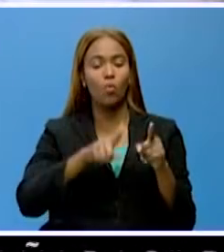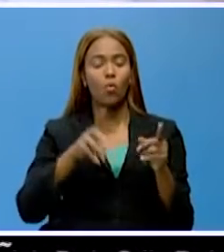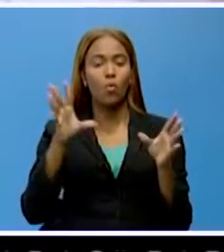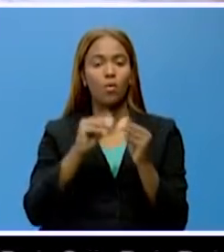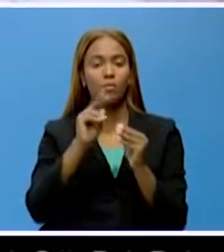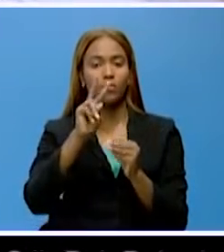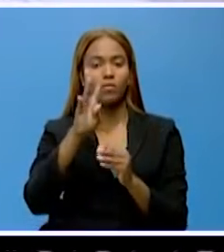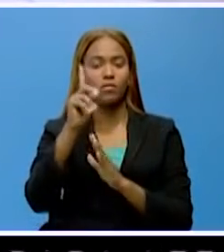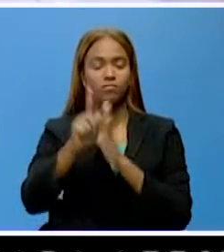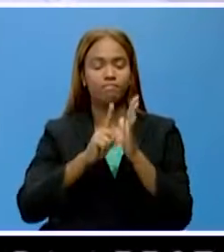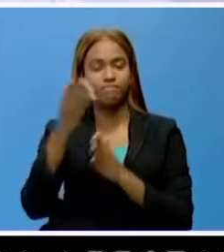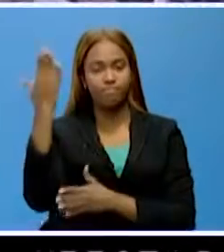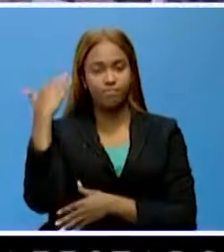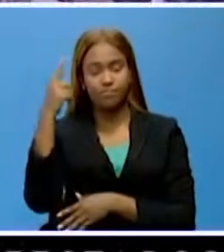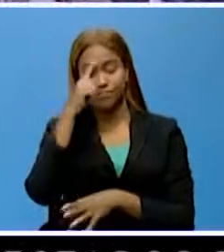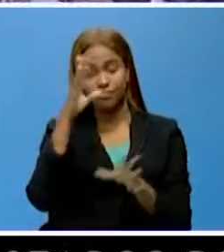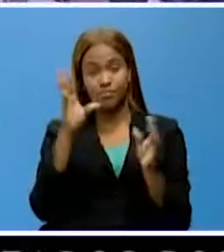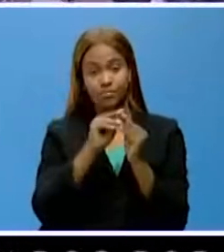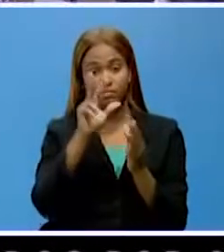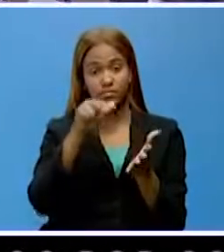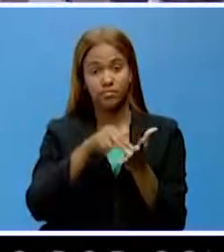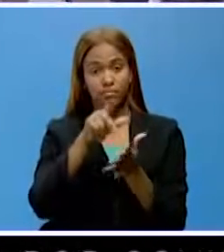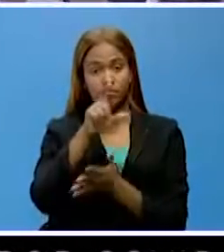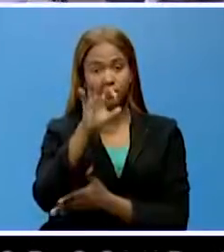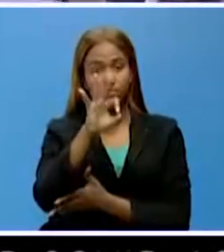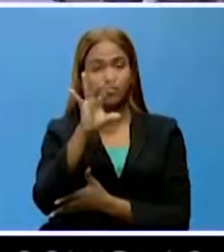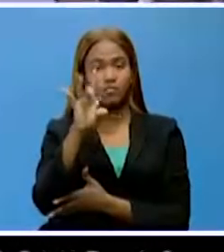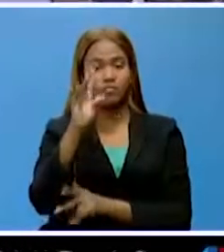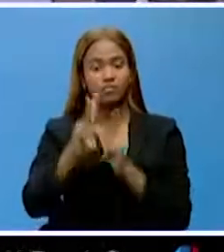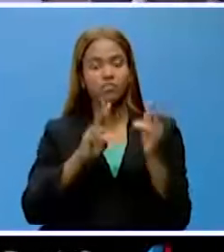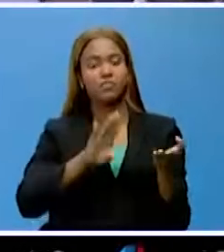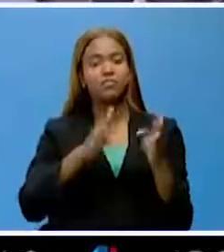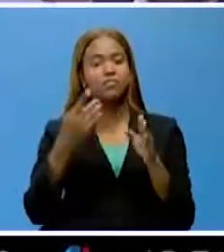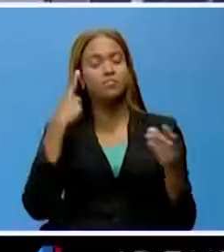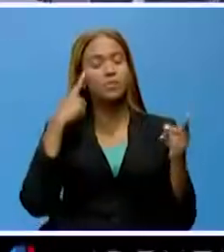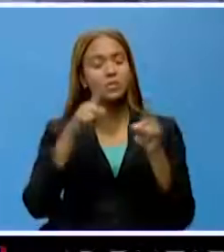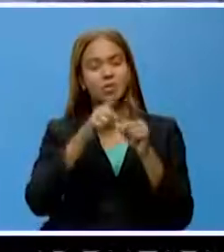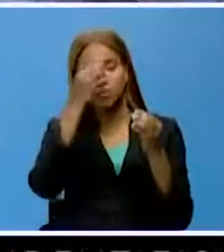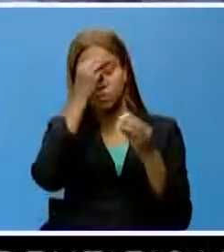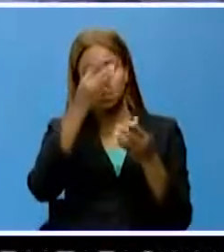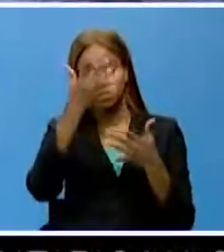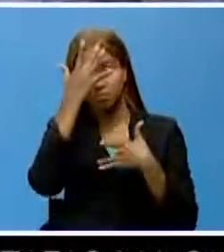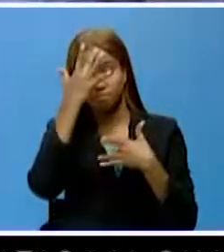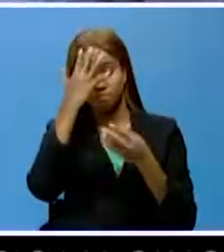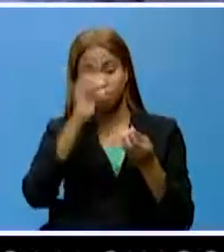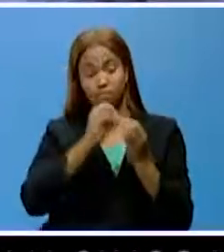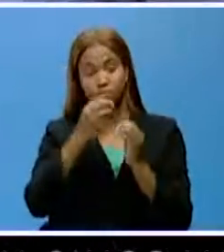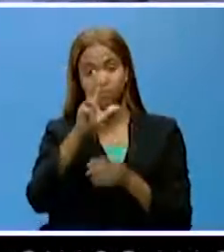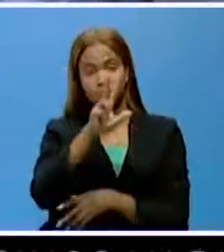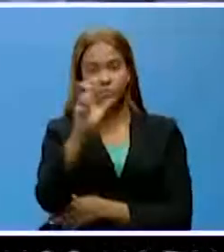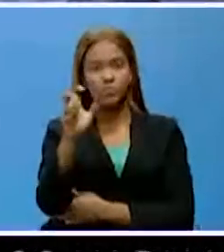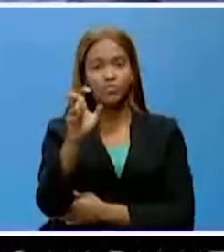últimas 24 horas, para un total de 3.198 muertes, de acuerdo con el Boletín Epidemiológico número